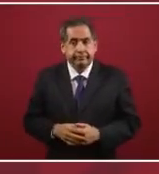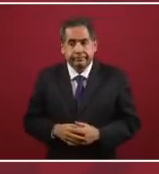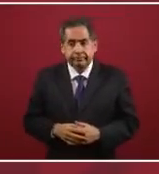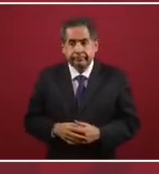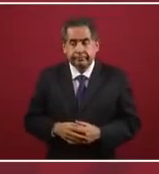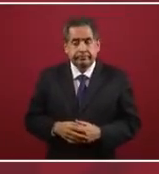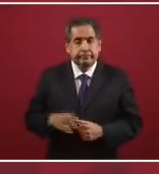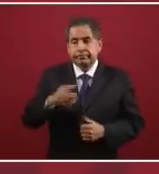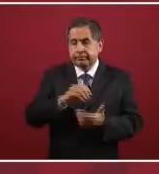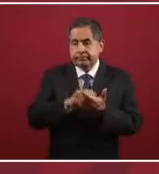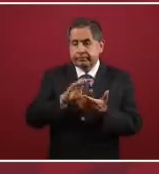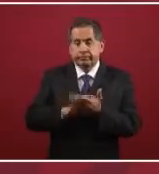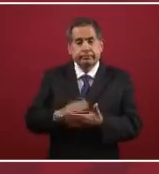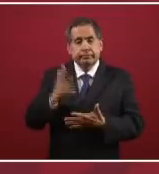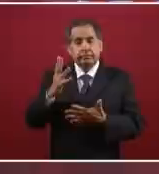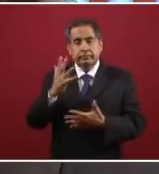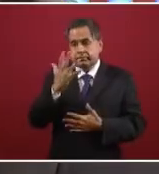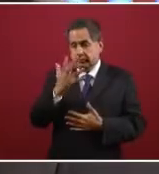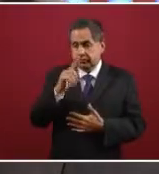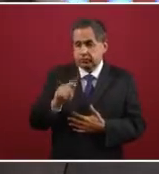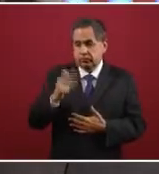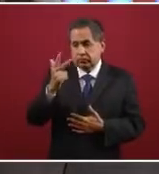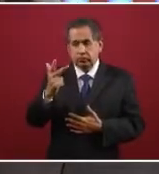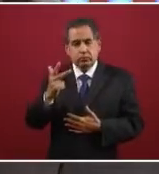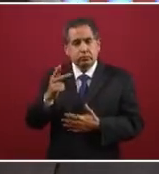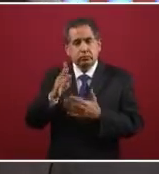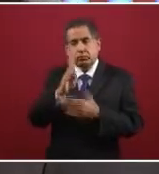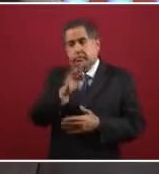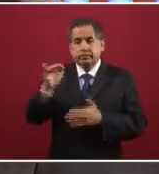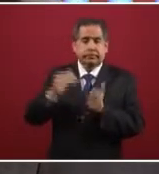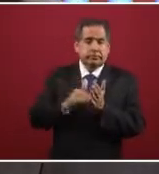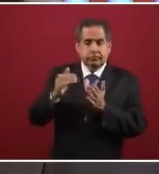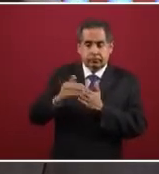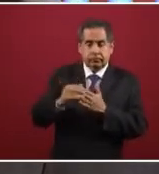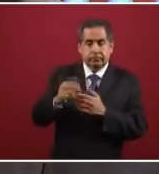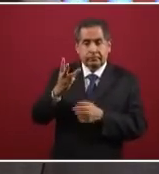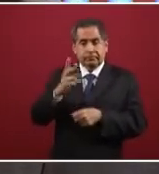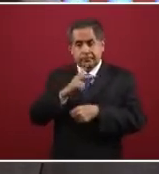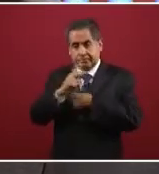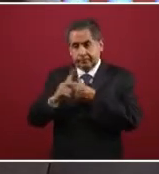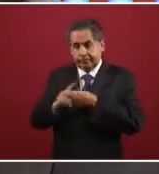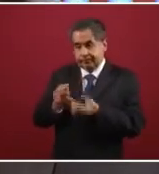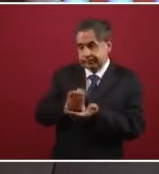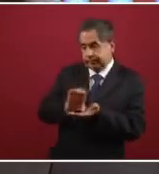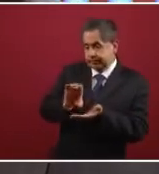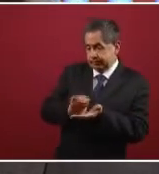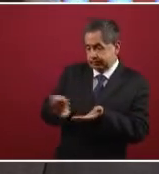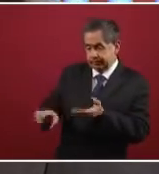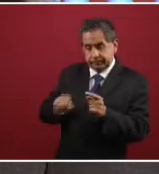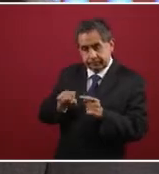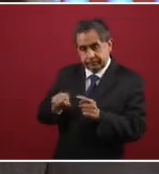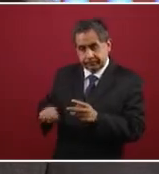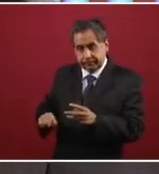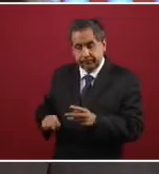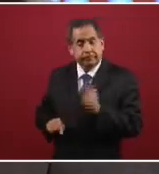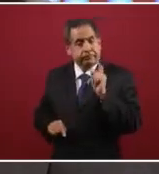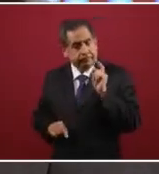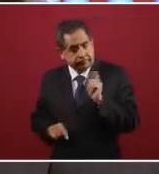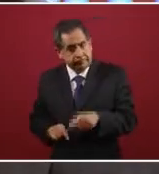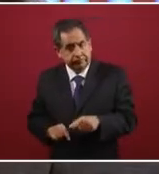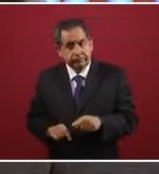en donde establece 5.8 billones de dólares de inversión en los 3 países referidos, en donde